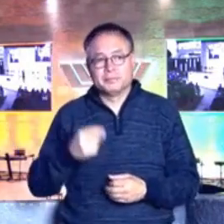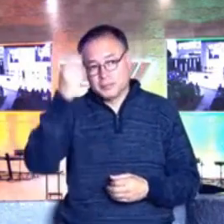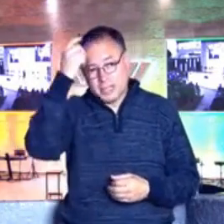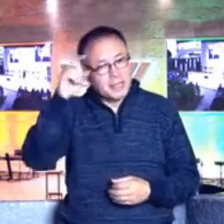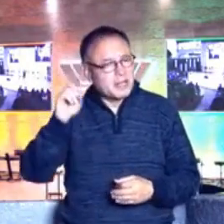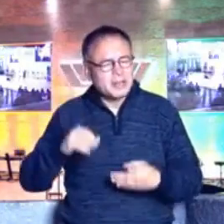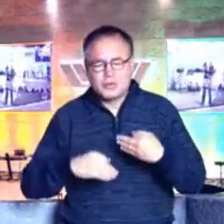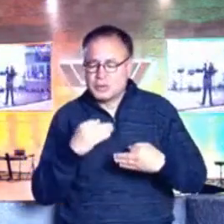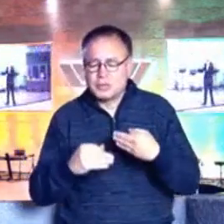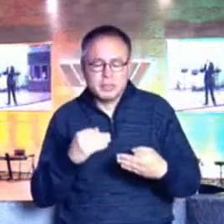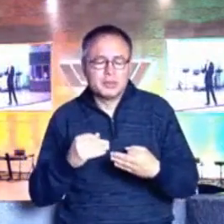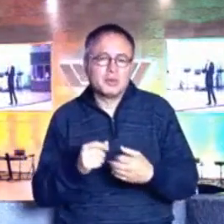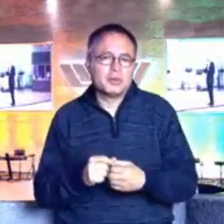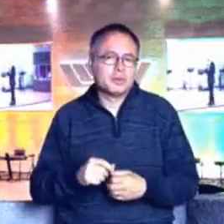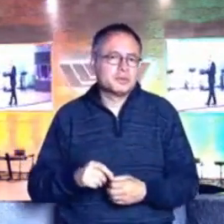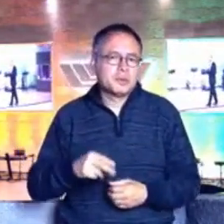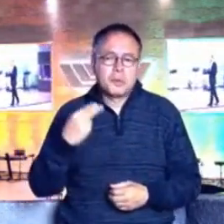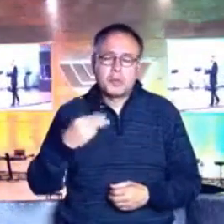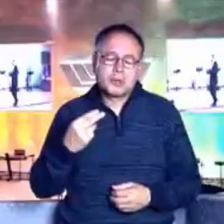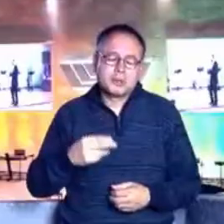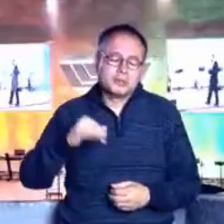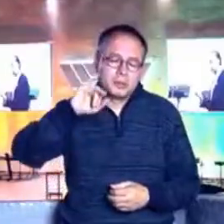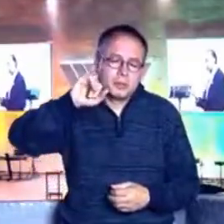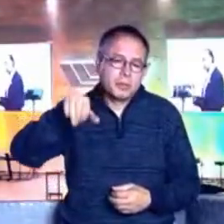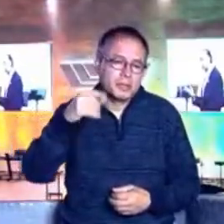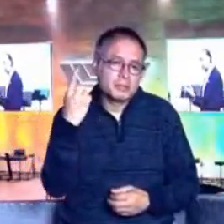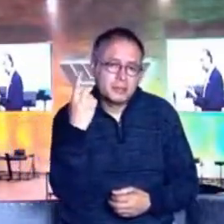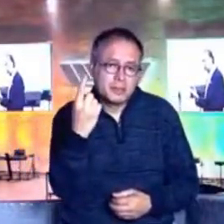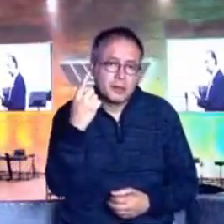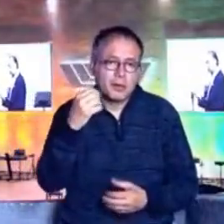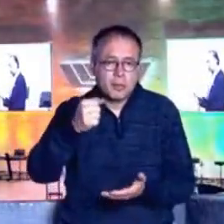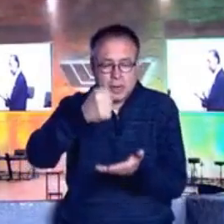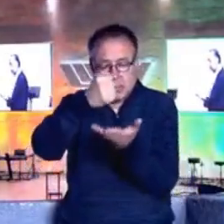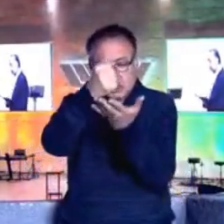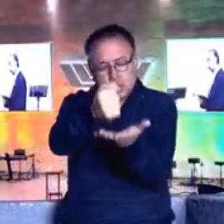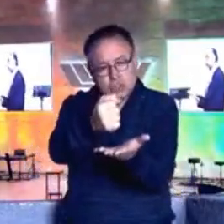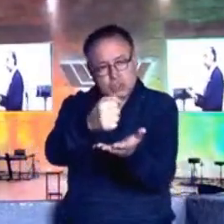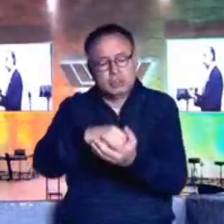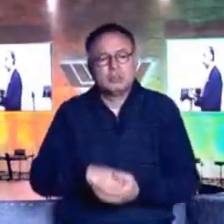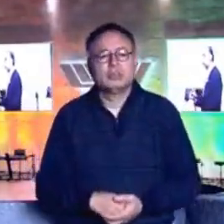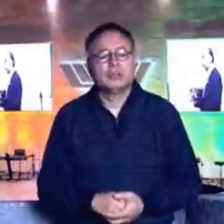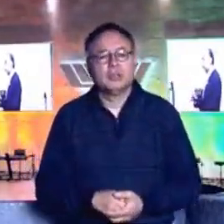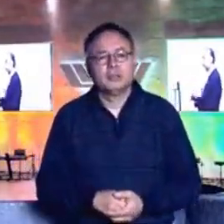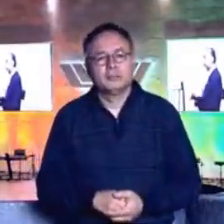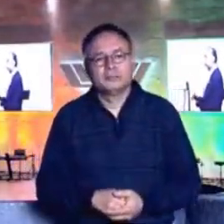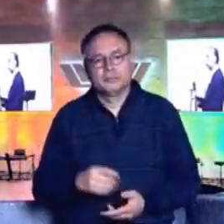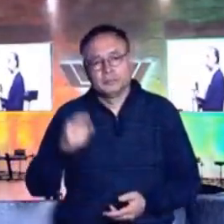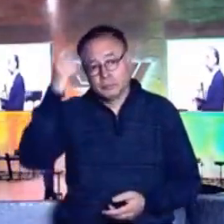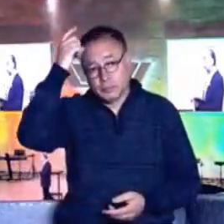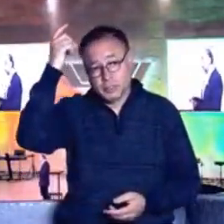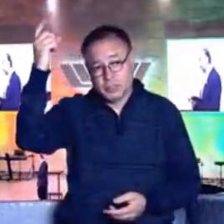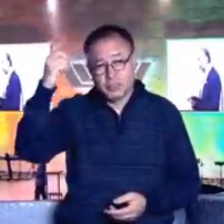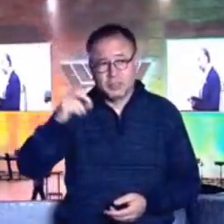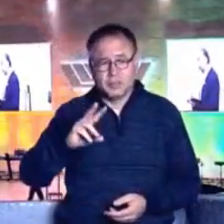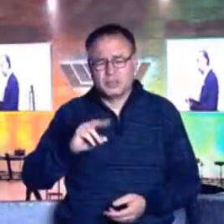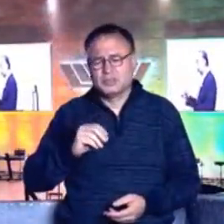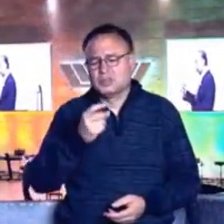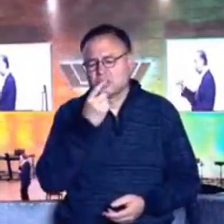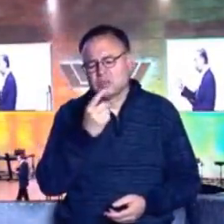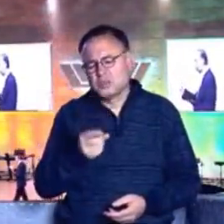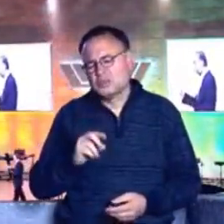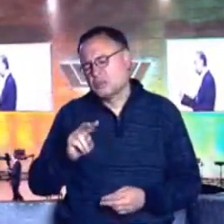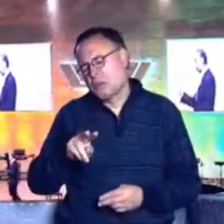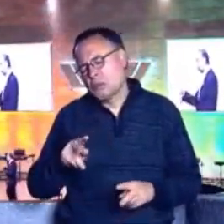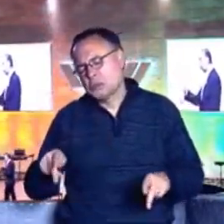es Jehová yé Y sabes qué Dios no te va a decir te doy un préstamo y ahí me lo